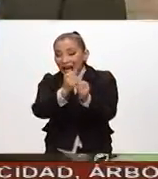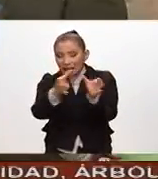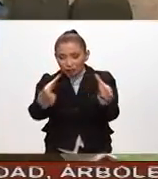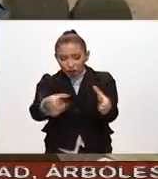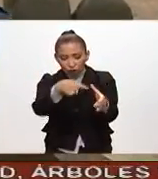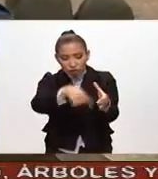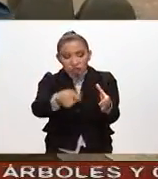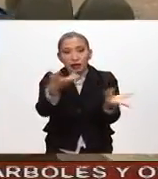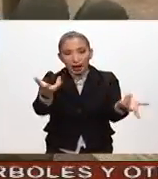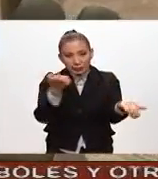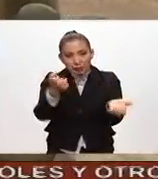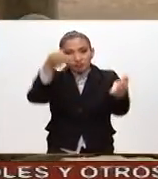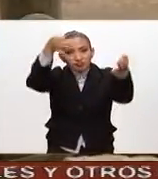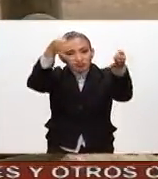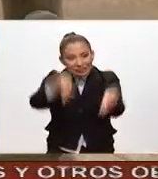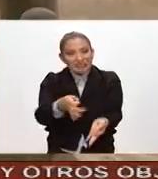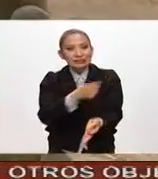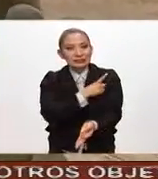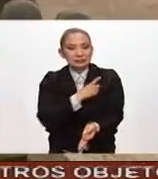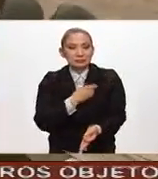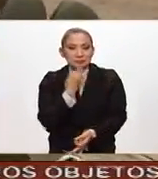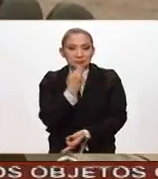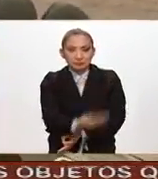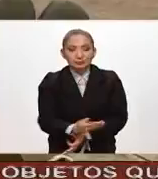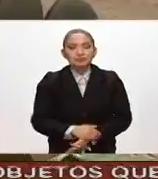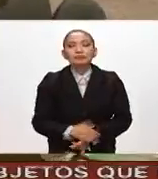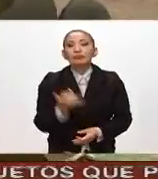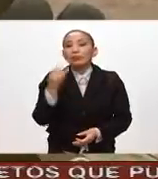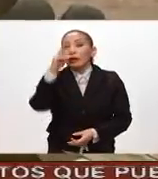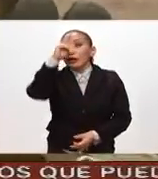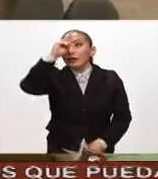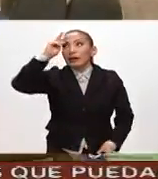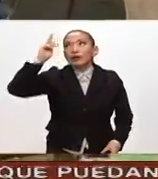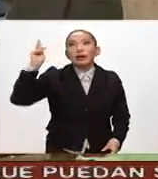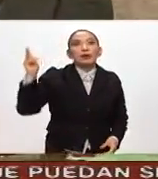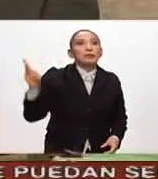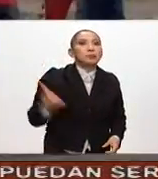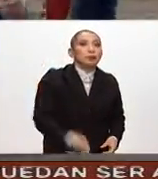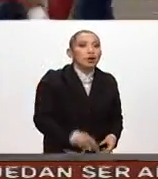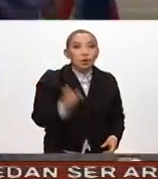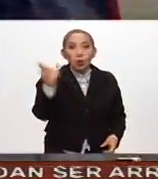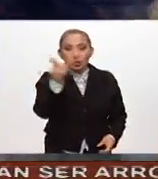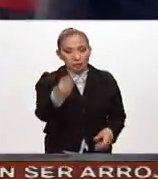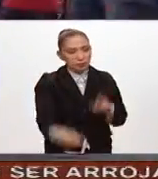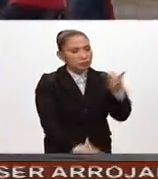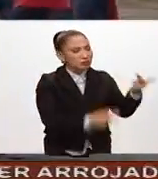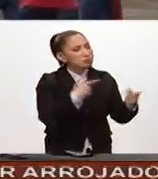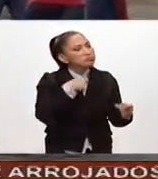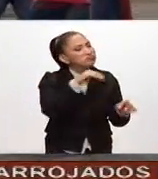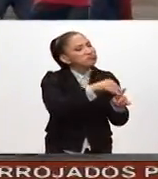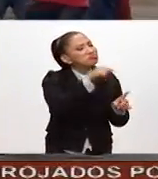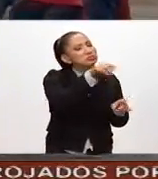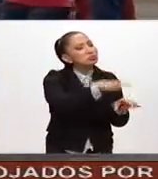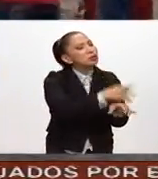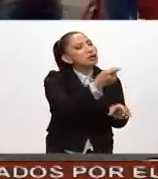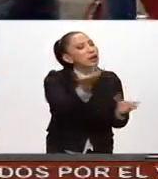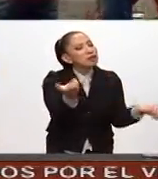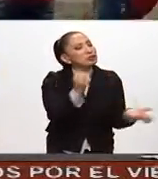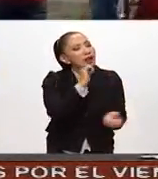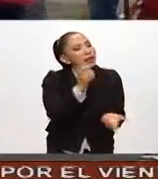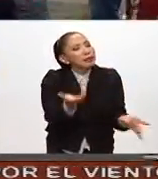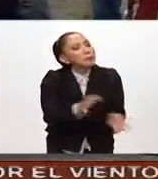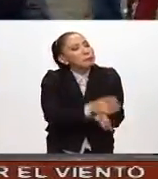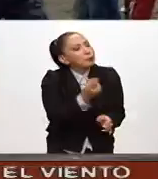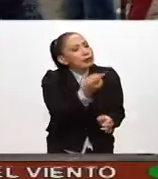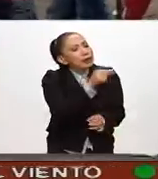edad hace el ejercicio que requiere. Y lo peor del caso es que cuando le preguntas a la gente, oiga, ¿y por qué no hace